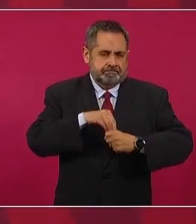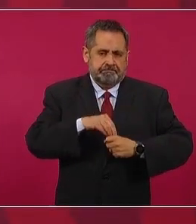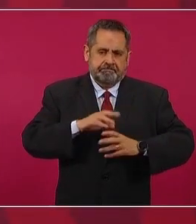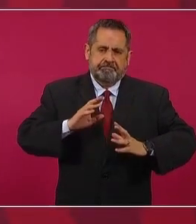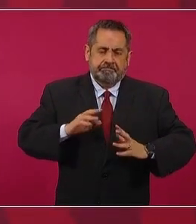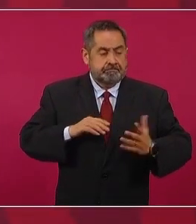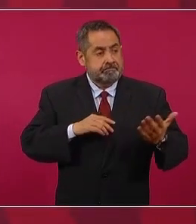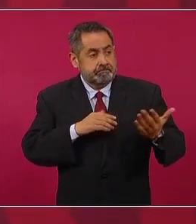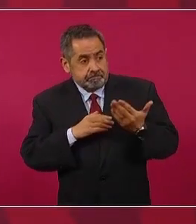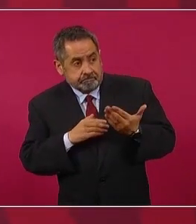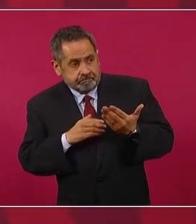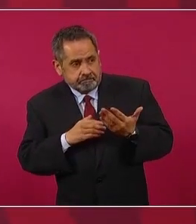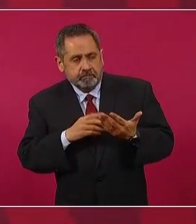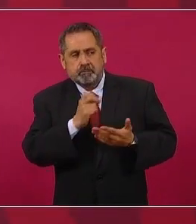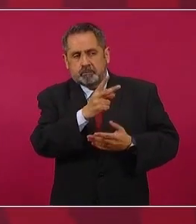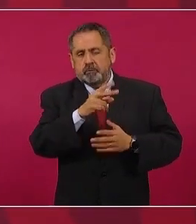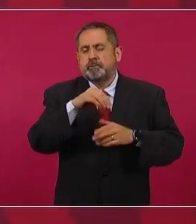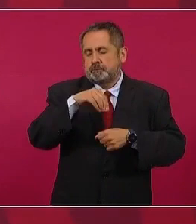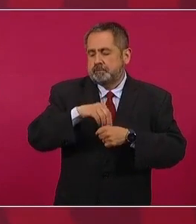ellos